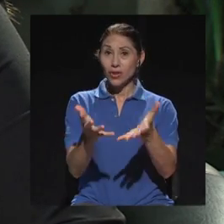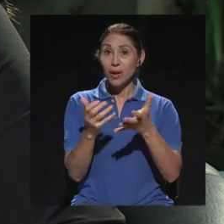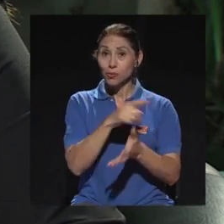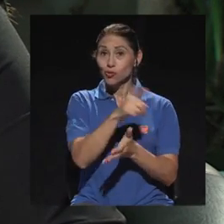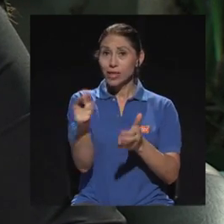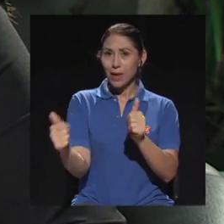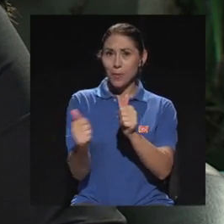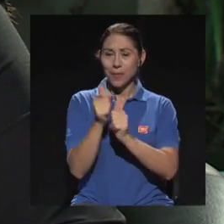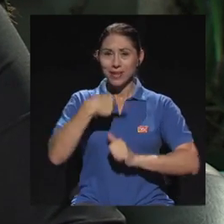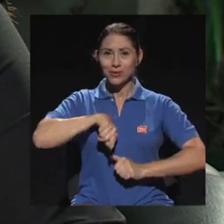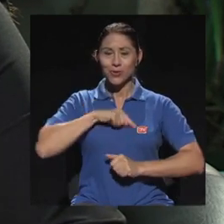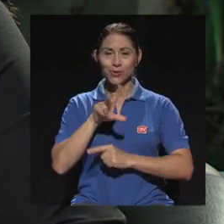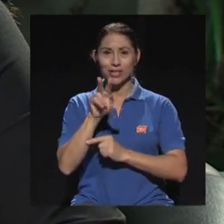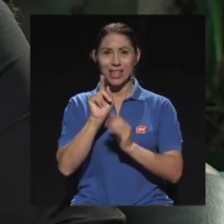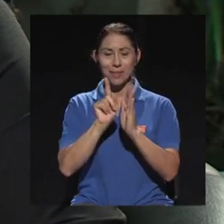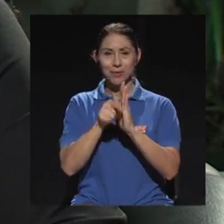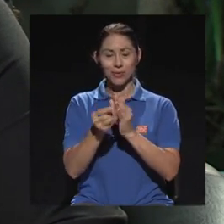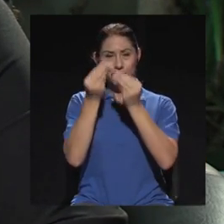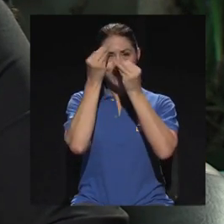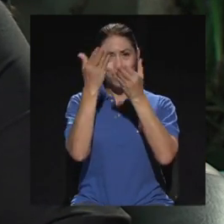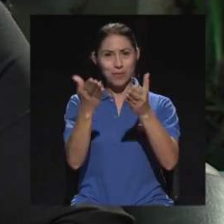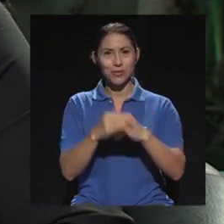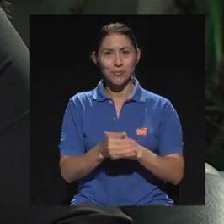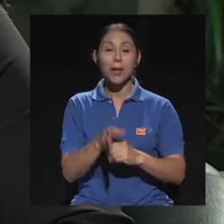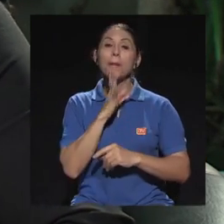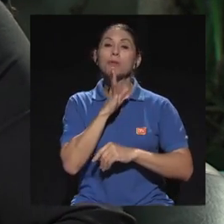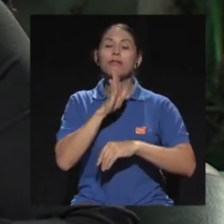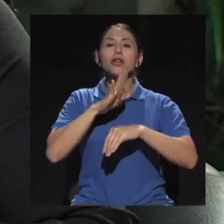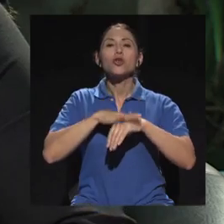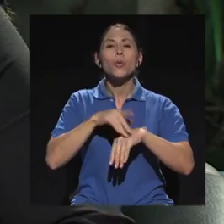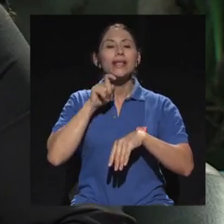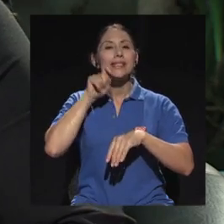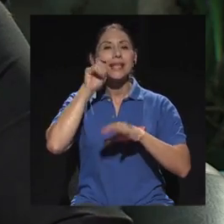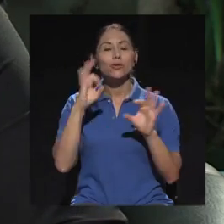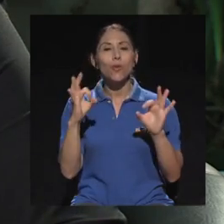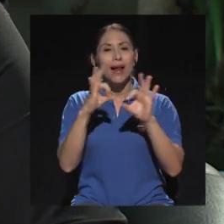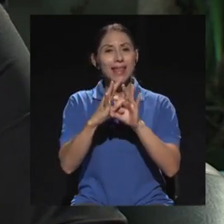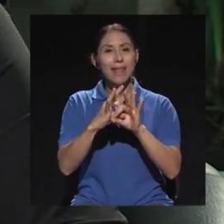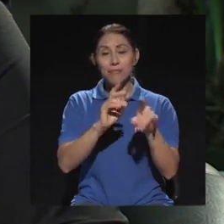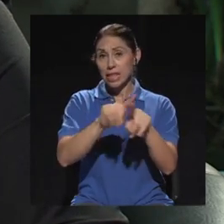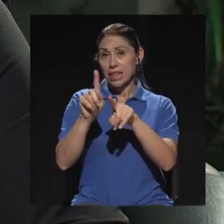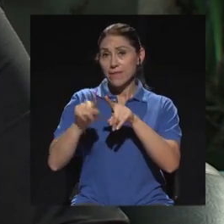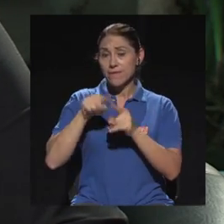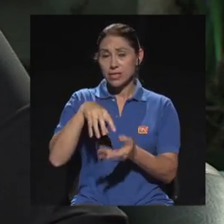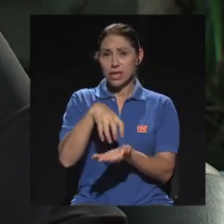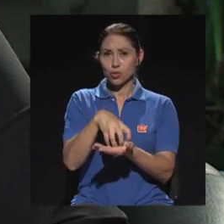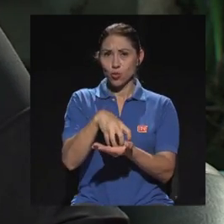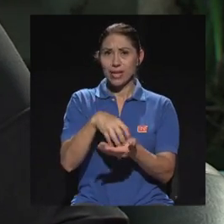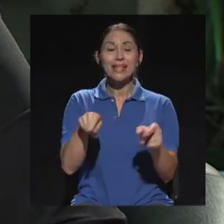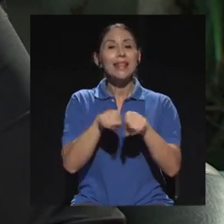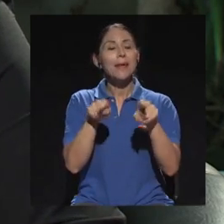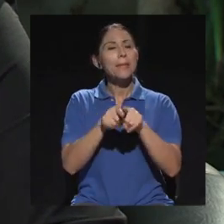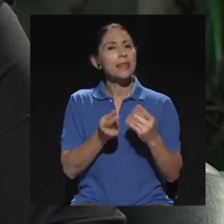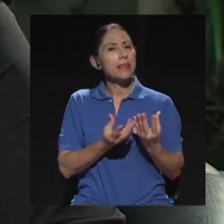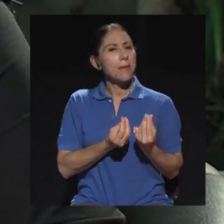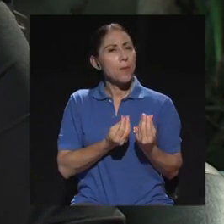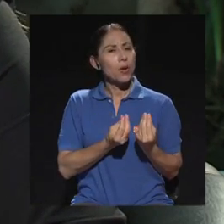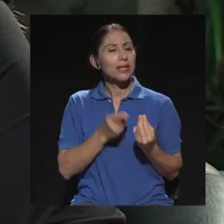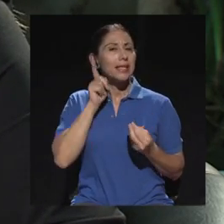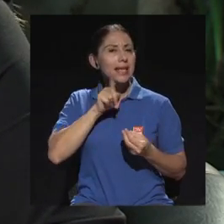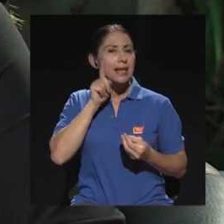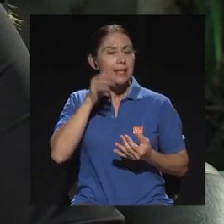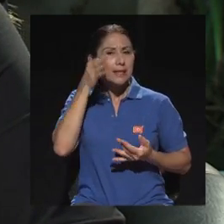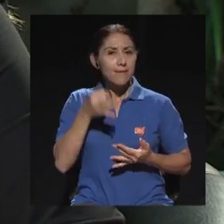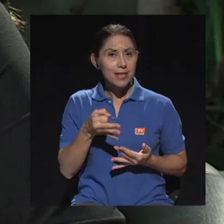durante estos 30 minutos de información. Vamos a hablar sobre la sexualidad, diversas dudas, también temores y tabúes que existen y que vamos a tratar